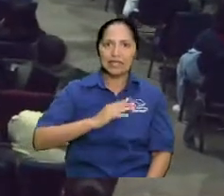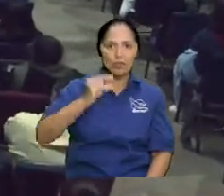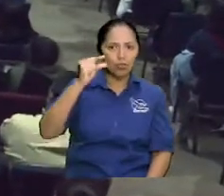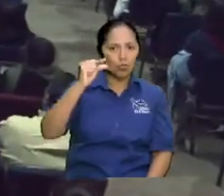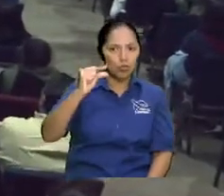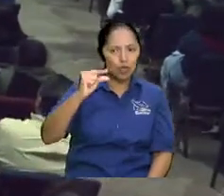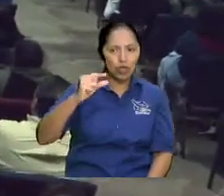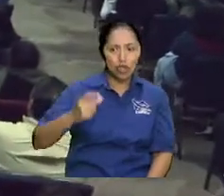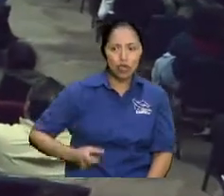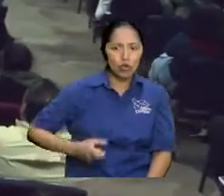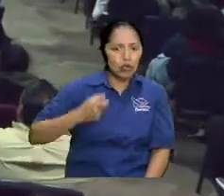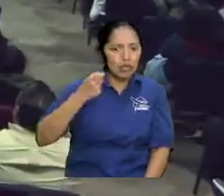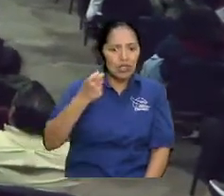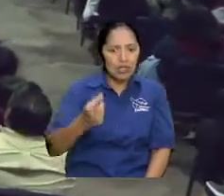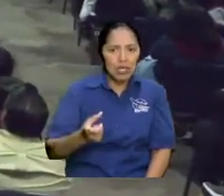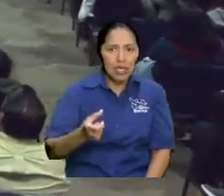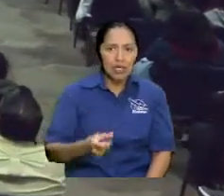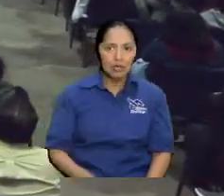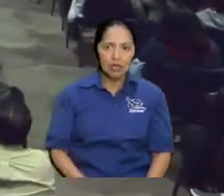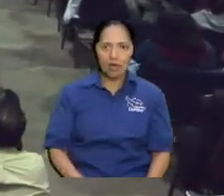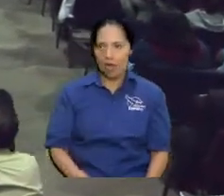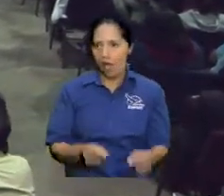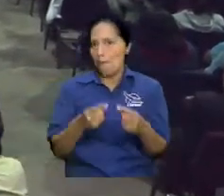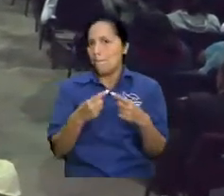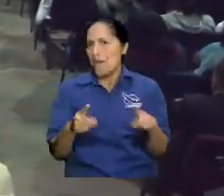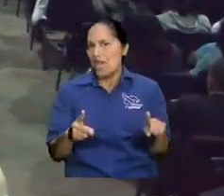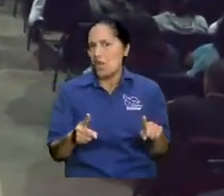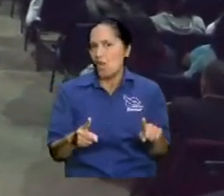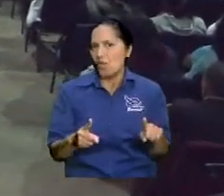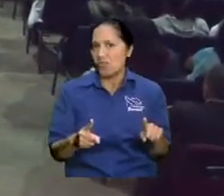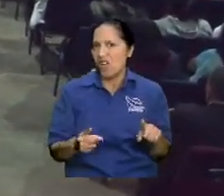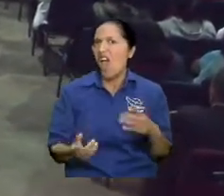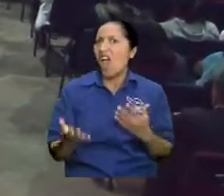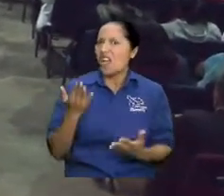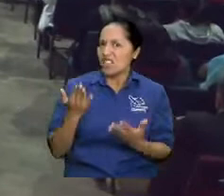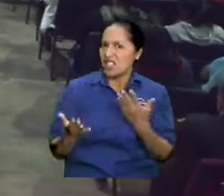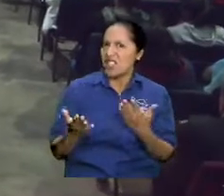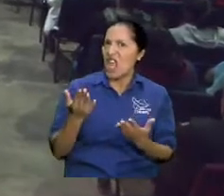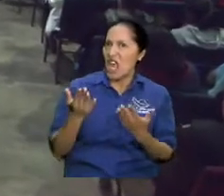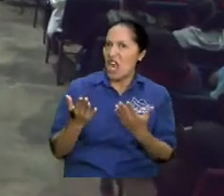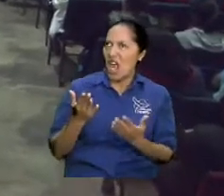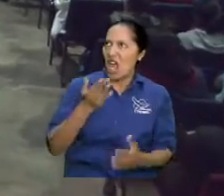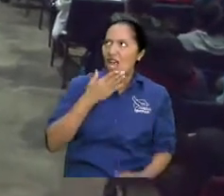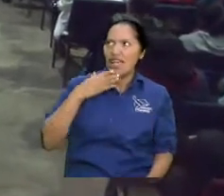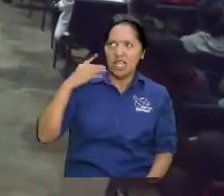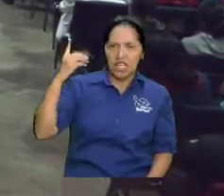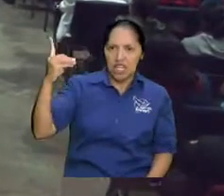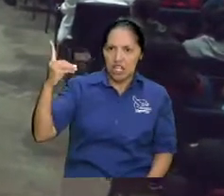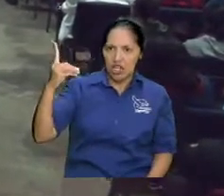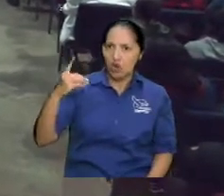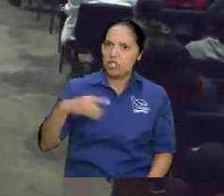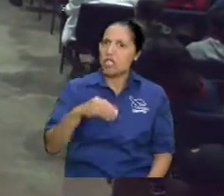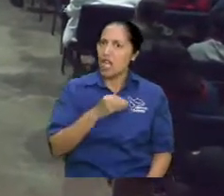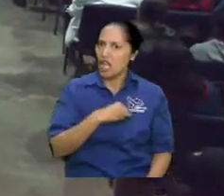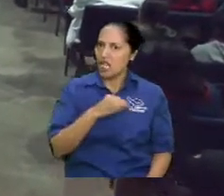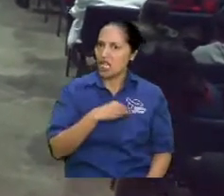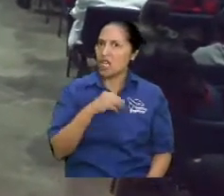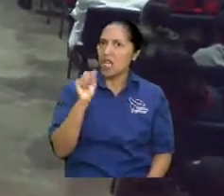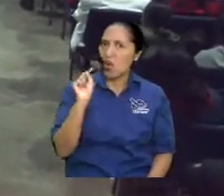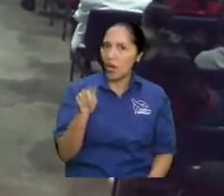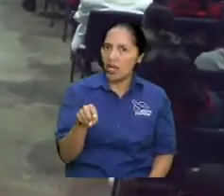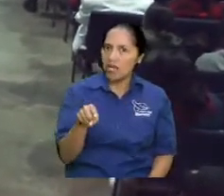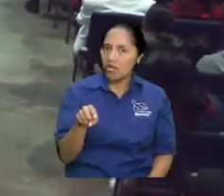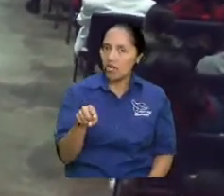¿Será que Dios quiere que tú estés, ay, Señor Dios mío, aunque sea un pan por ahí que me caiga? Pero y no, la Biblia dice, joven